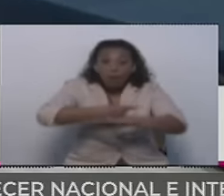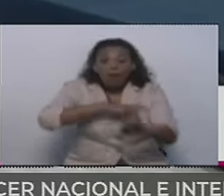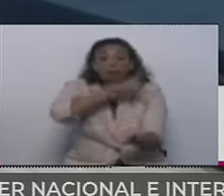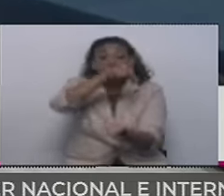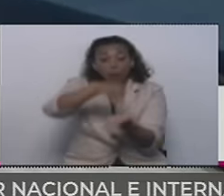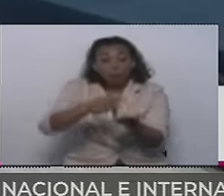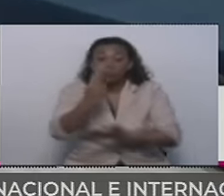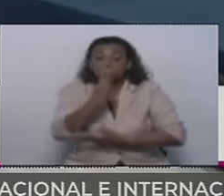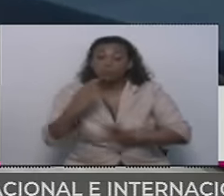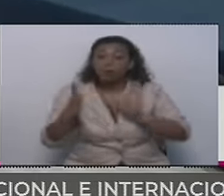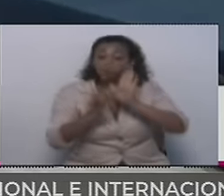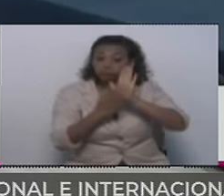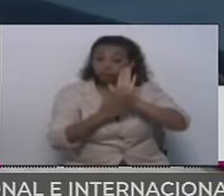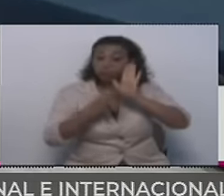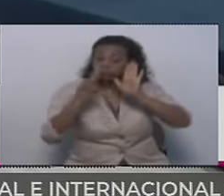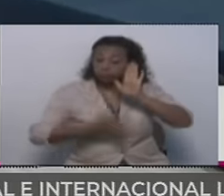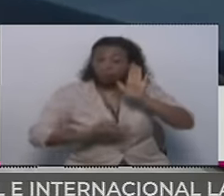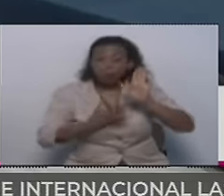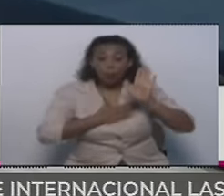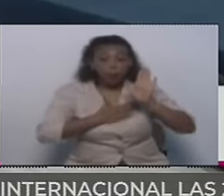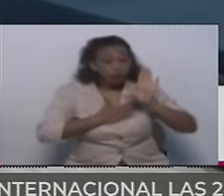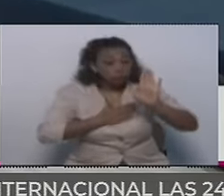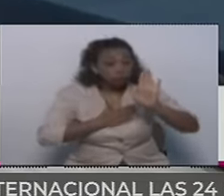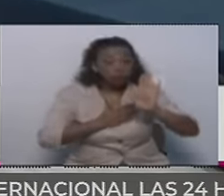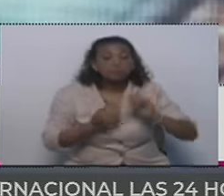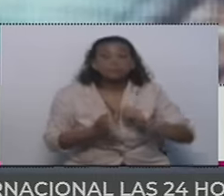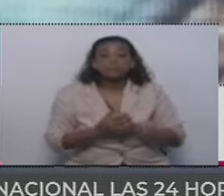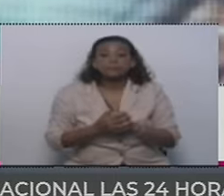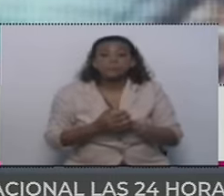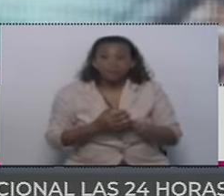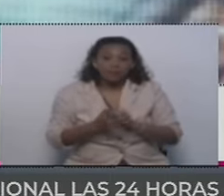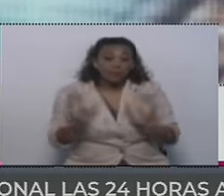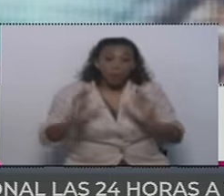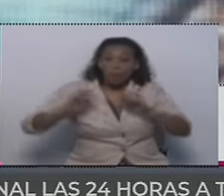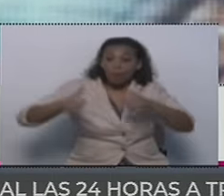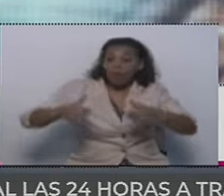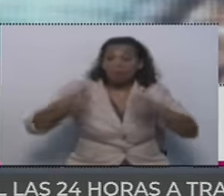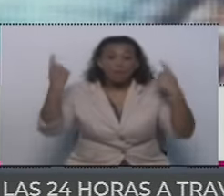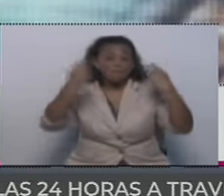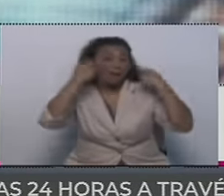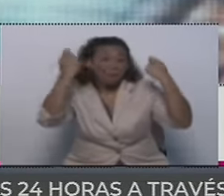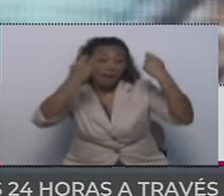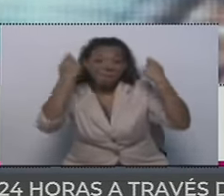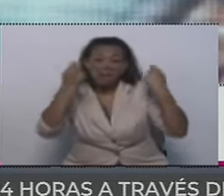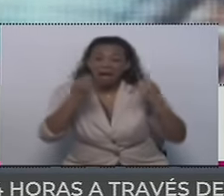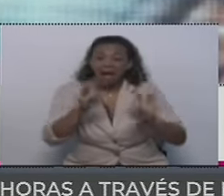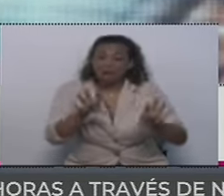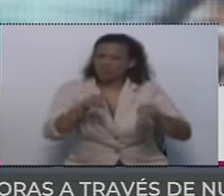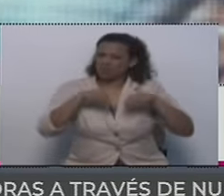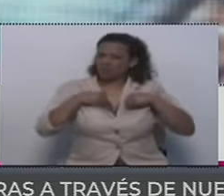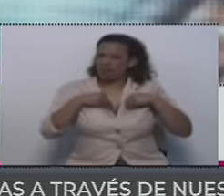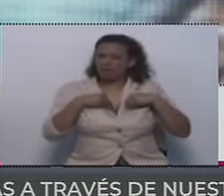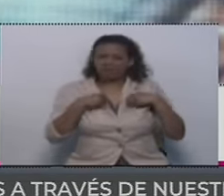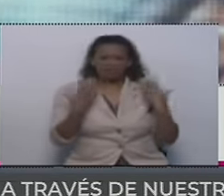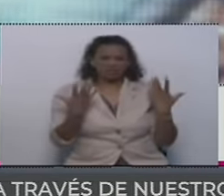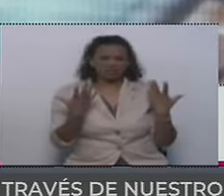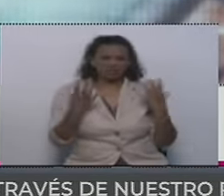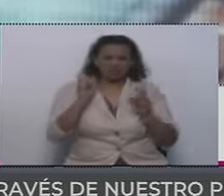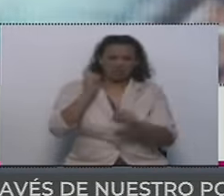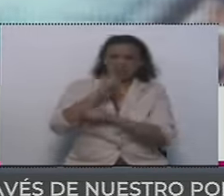cumplir su promesa, su compromiso, bueno, comenzó toda una campaña de intolerancia y